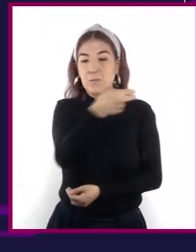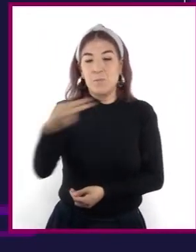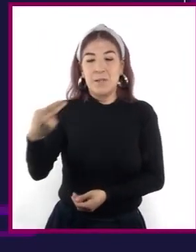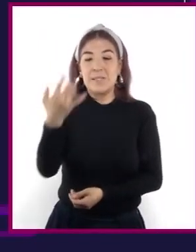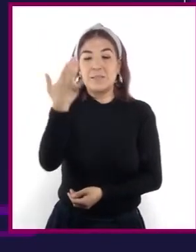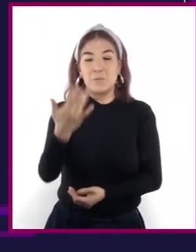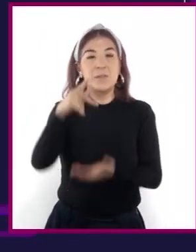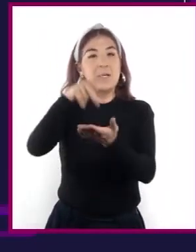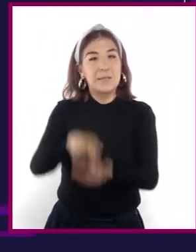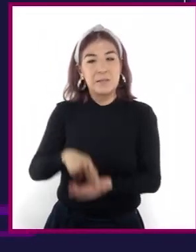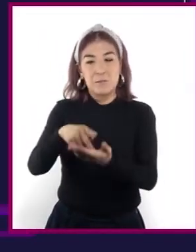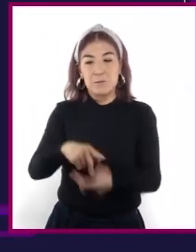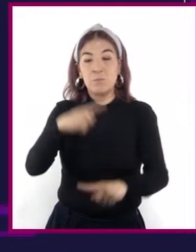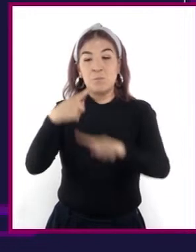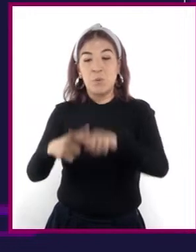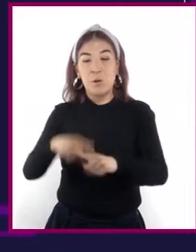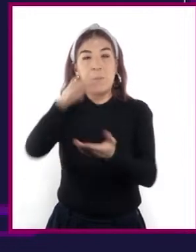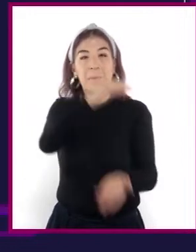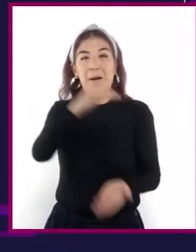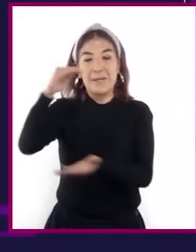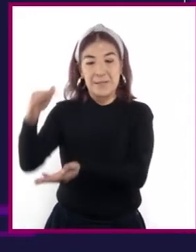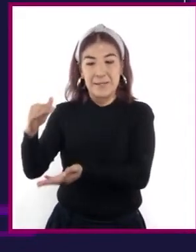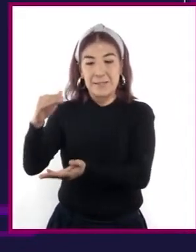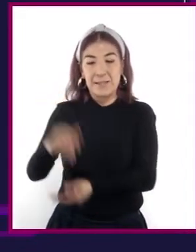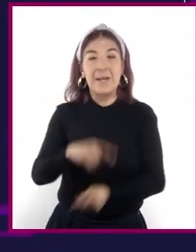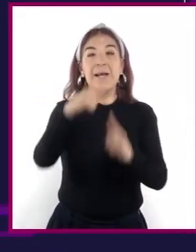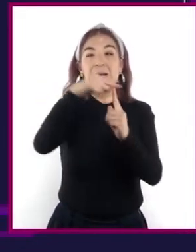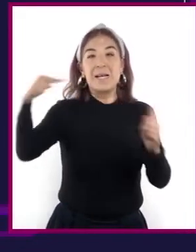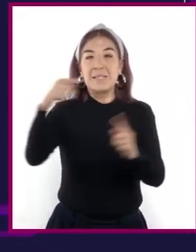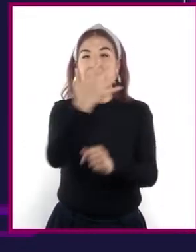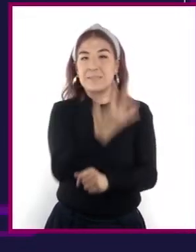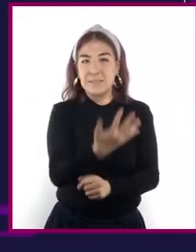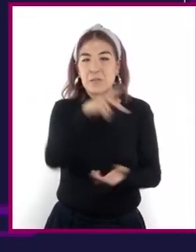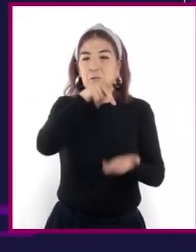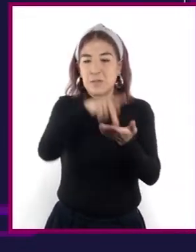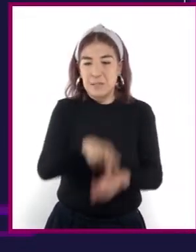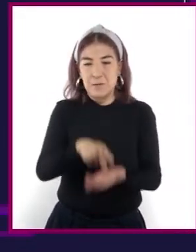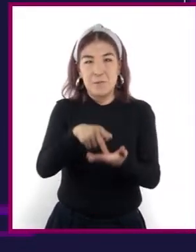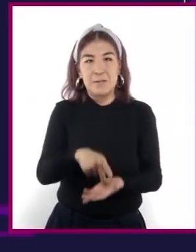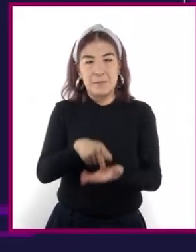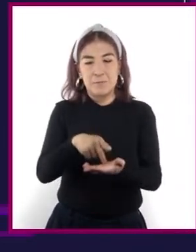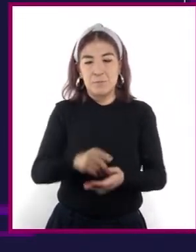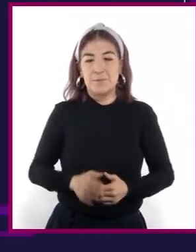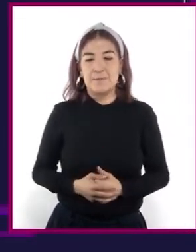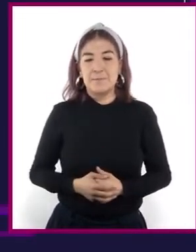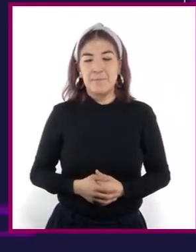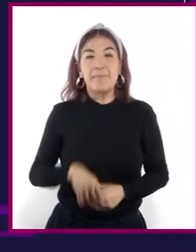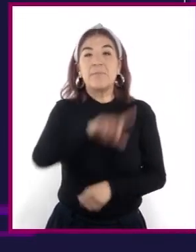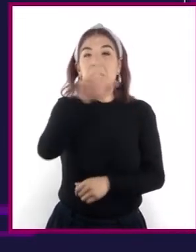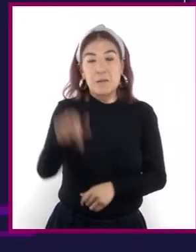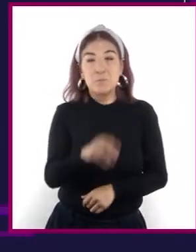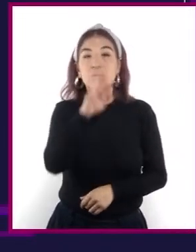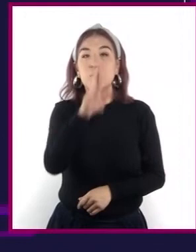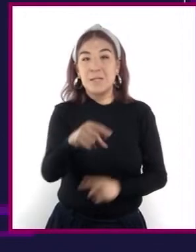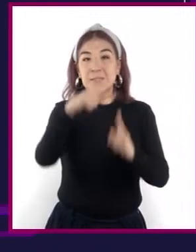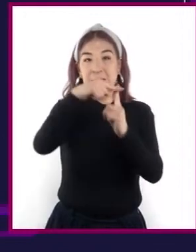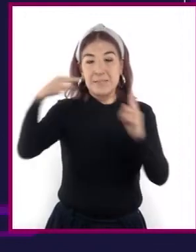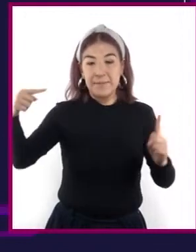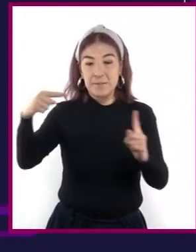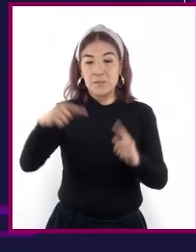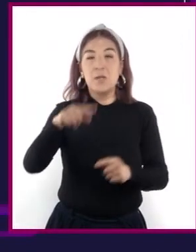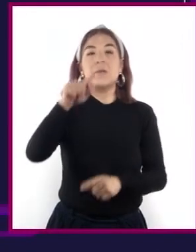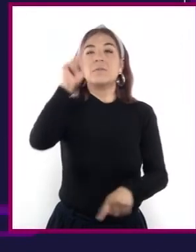a 50 kilogramos por paquetes entre 5 kilogramos. Al resolver la división